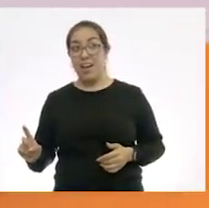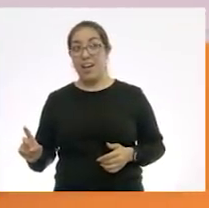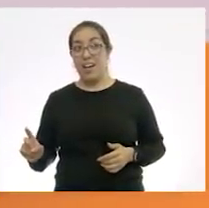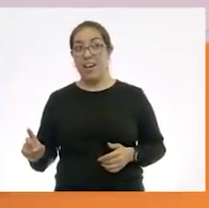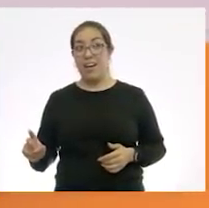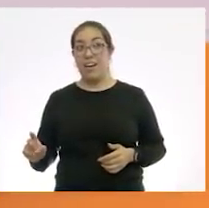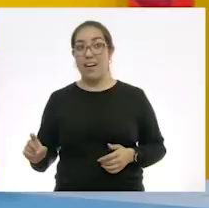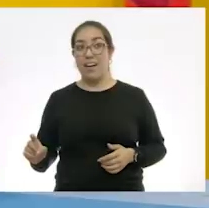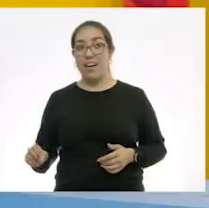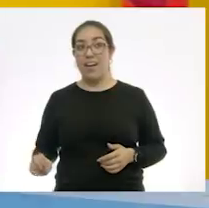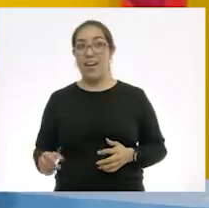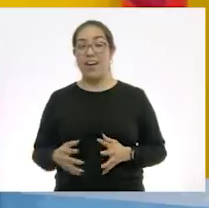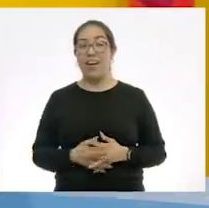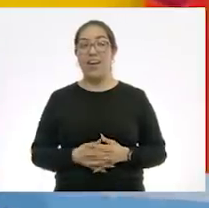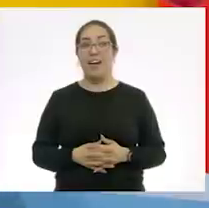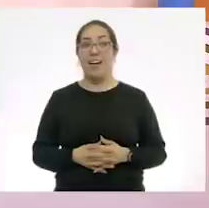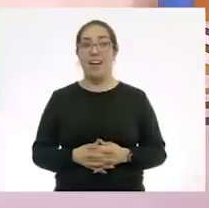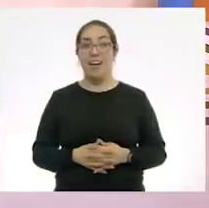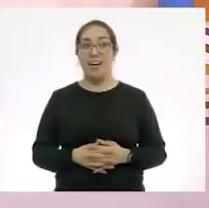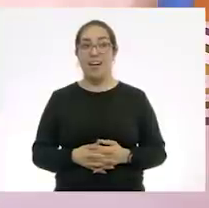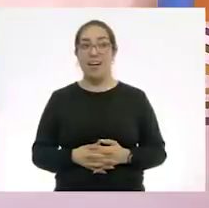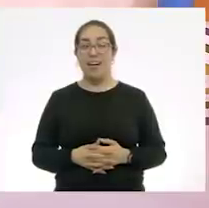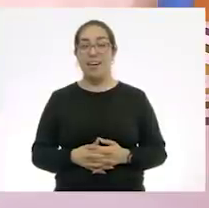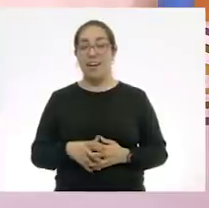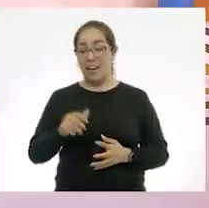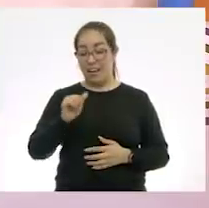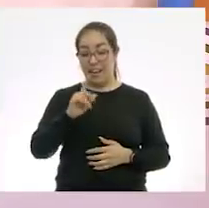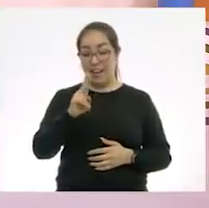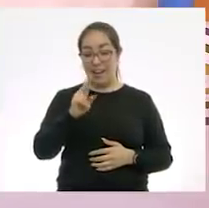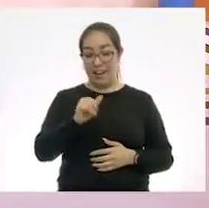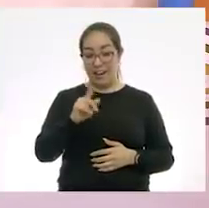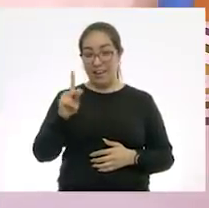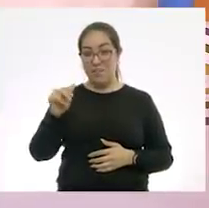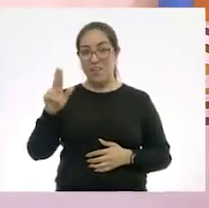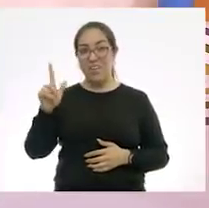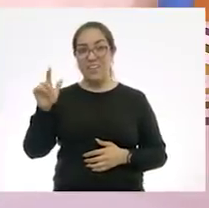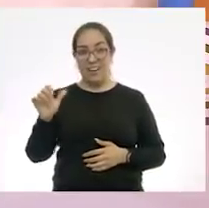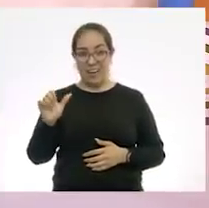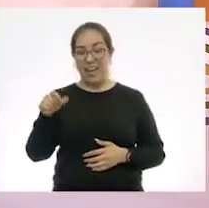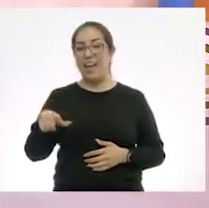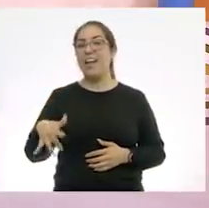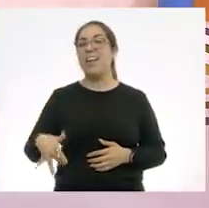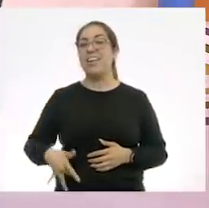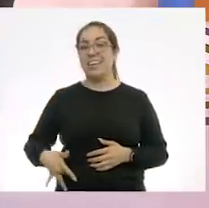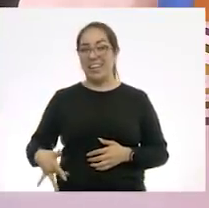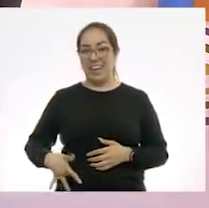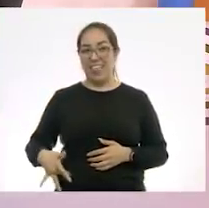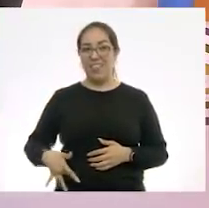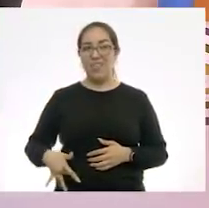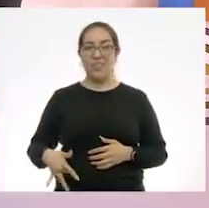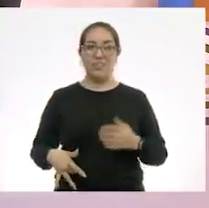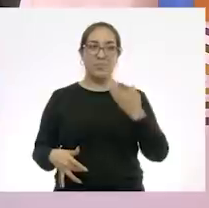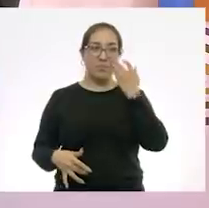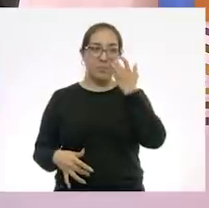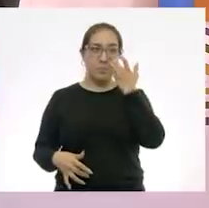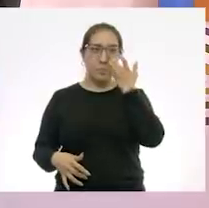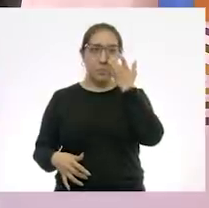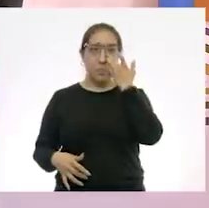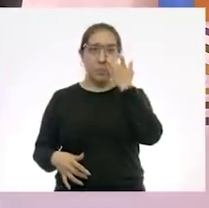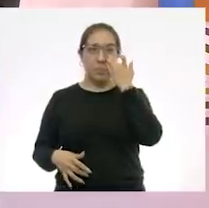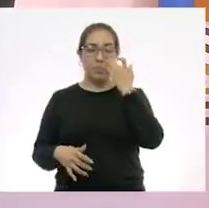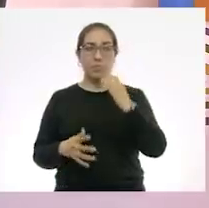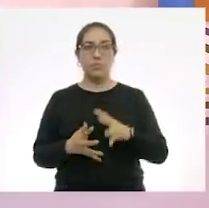¿cuál? El hígado. ¡Muy bien, Ana Paula! ¡El hígado! Exactamente. Vamos a buscarlo.